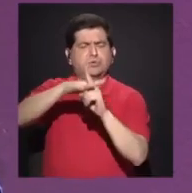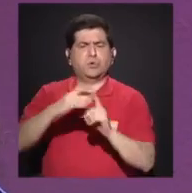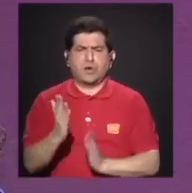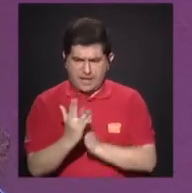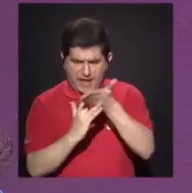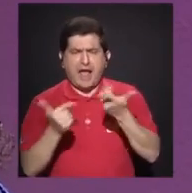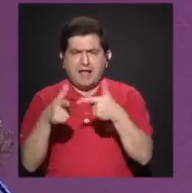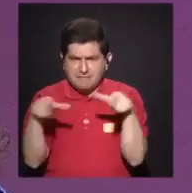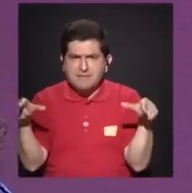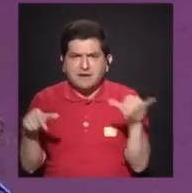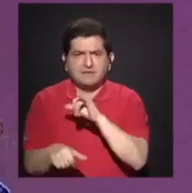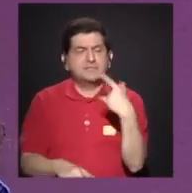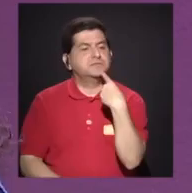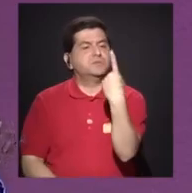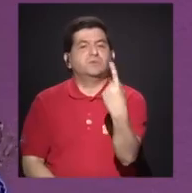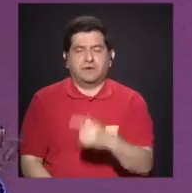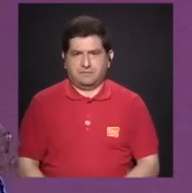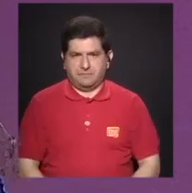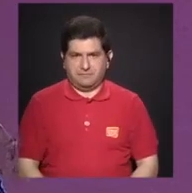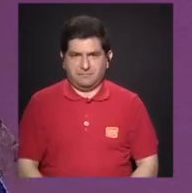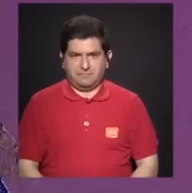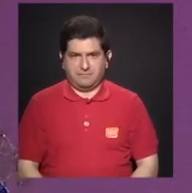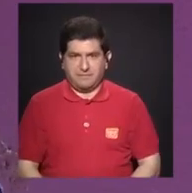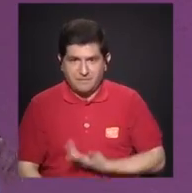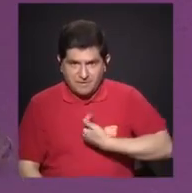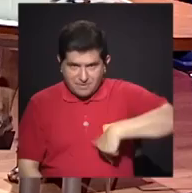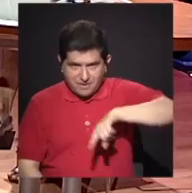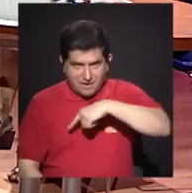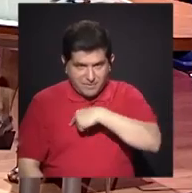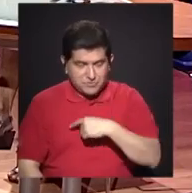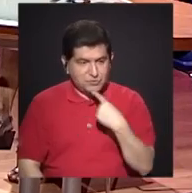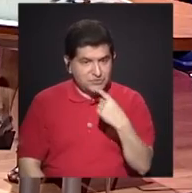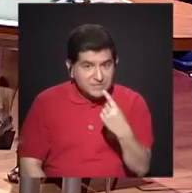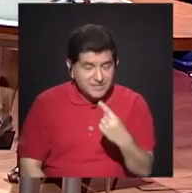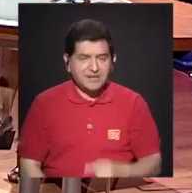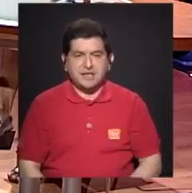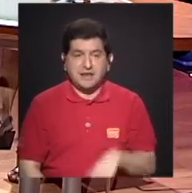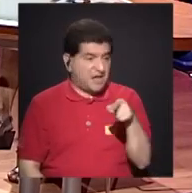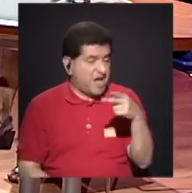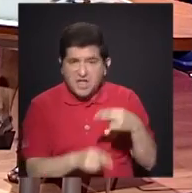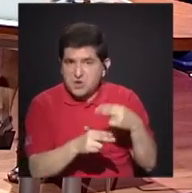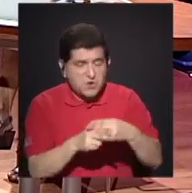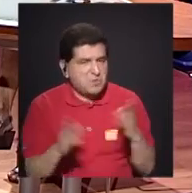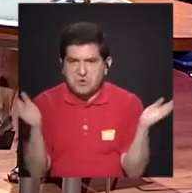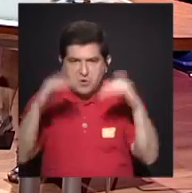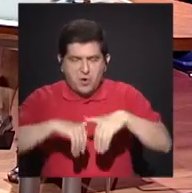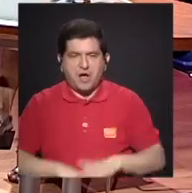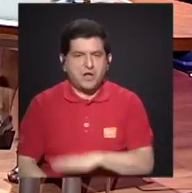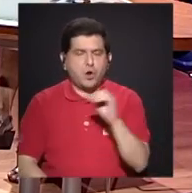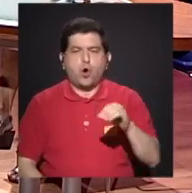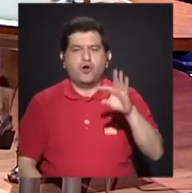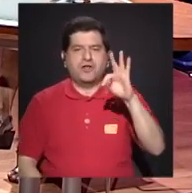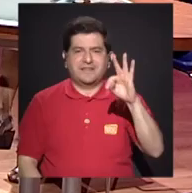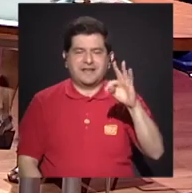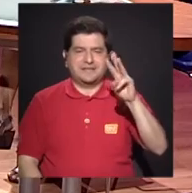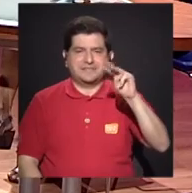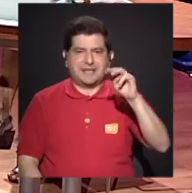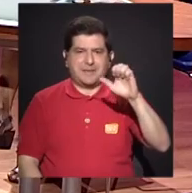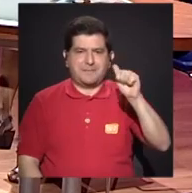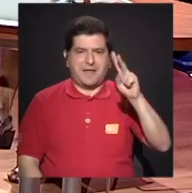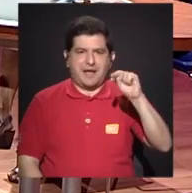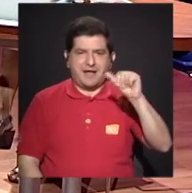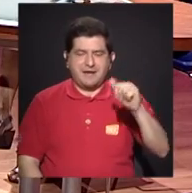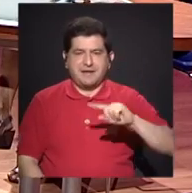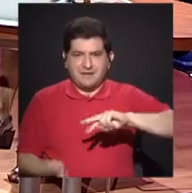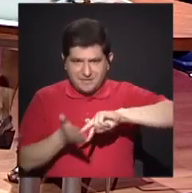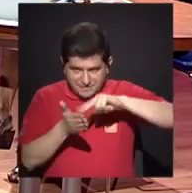lenguaje, también estamos diciendo que lo que no se nombra no existe, o como dice Teresa Meana, no nombrar